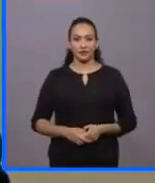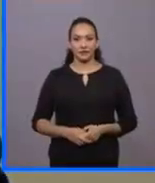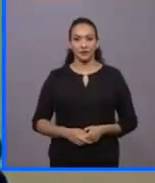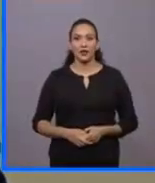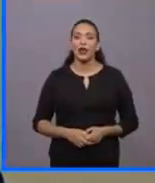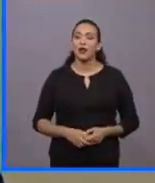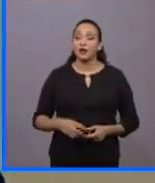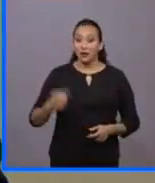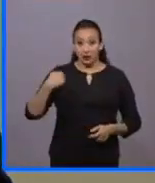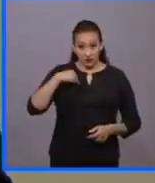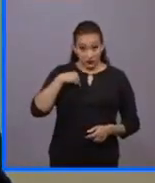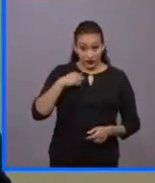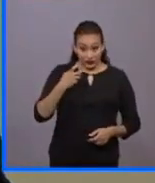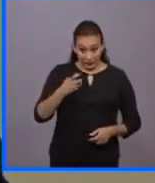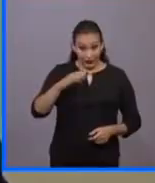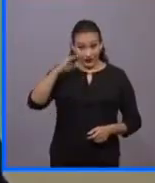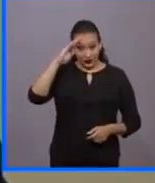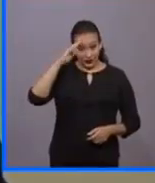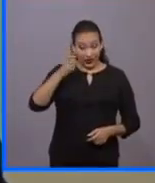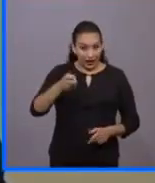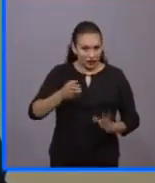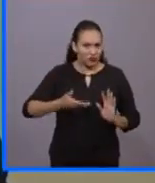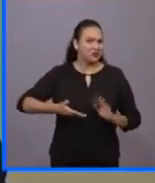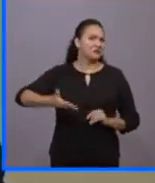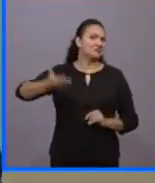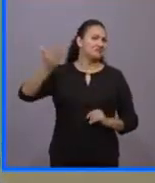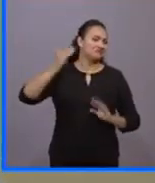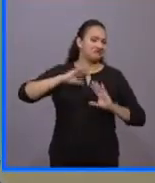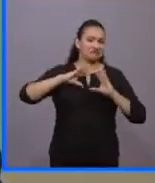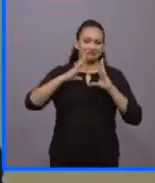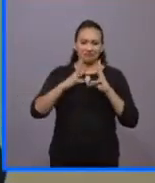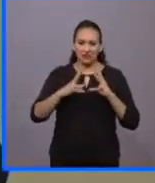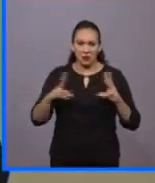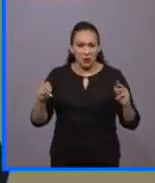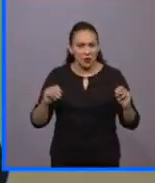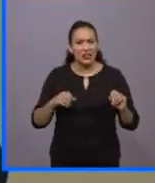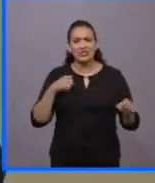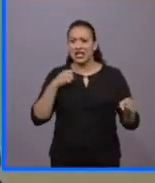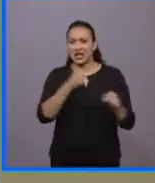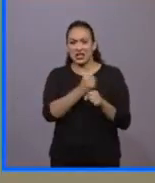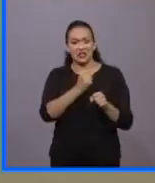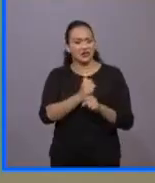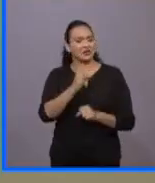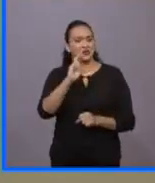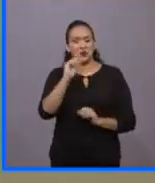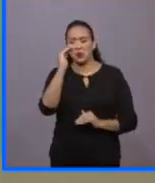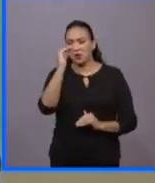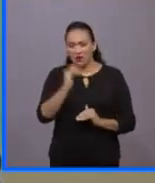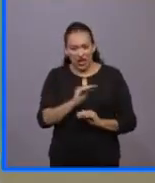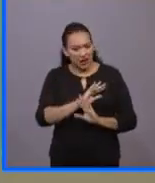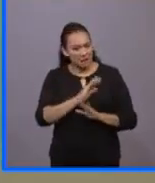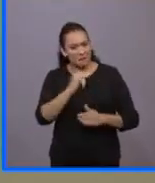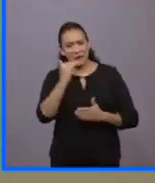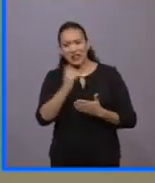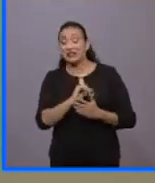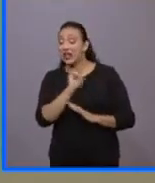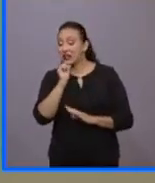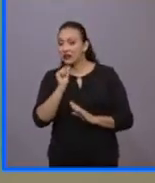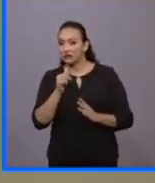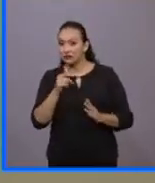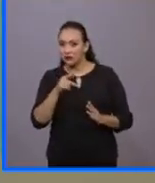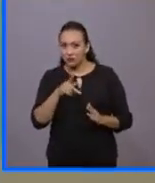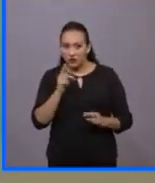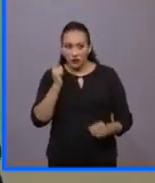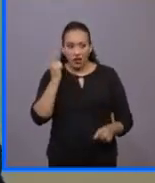Algo que pensábamos que ya estaba relativamente superado, que era la idea de un Estado torturador, un Estado que a través de sus